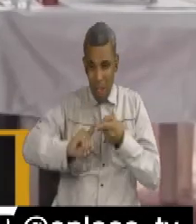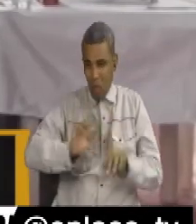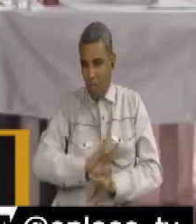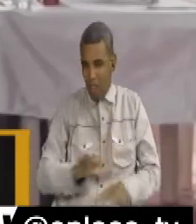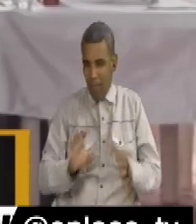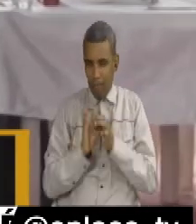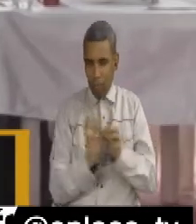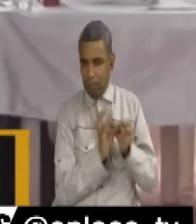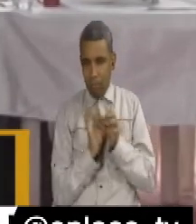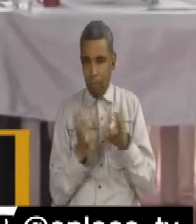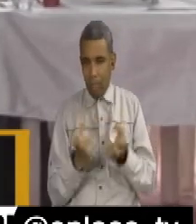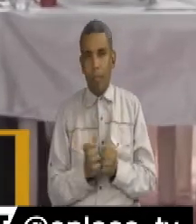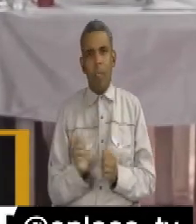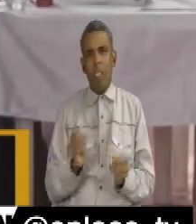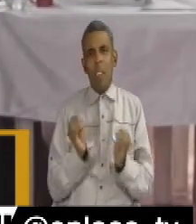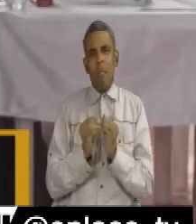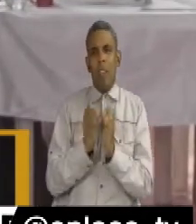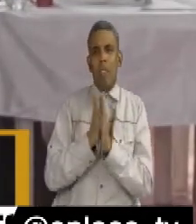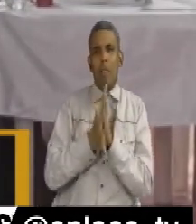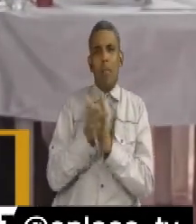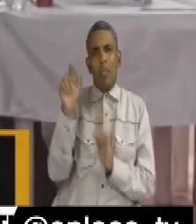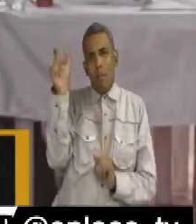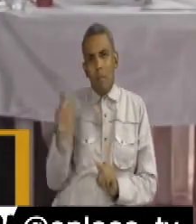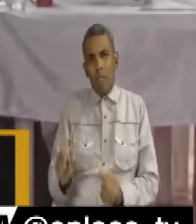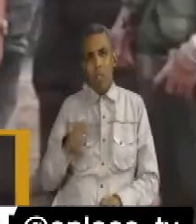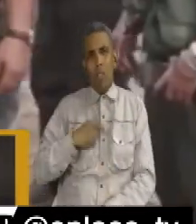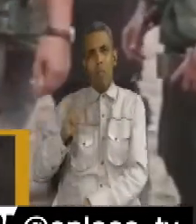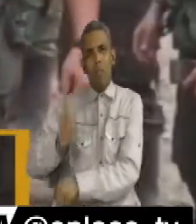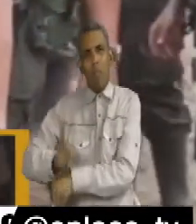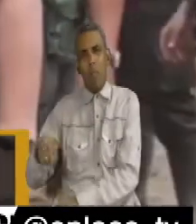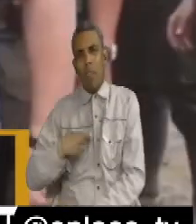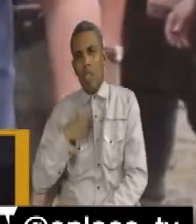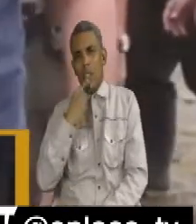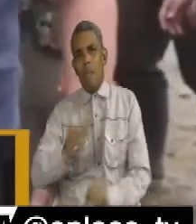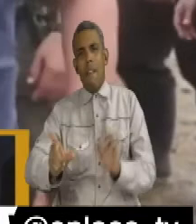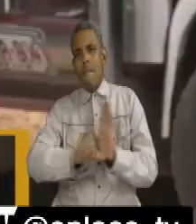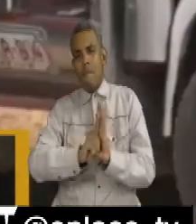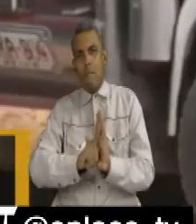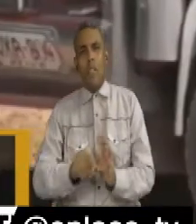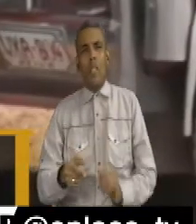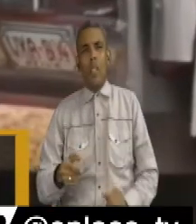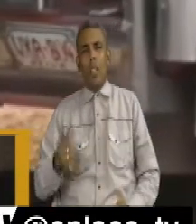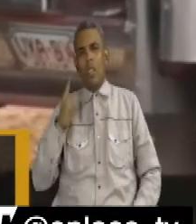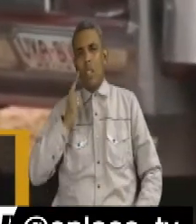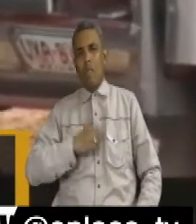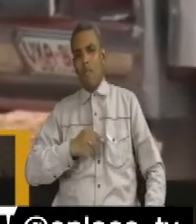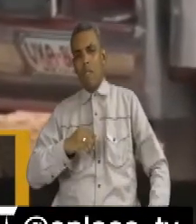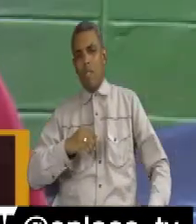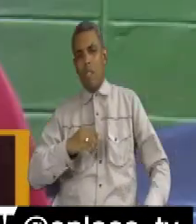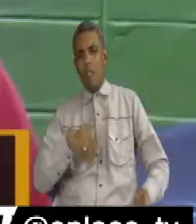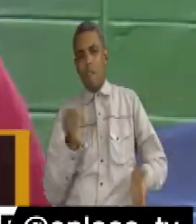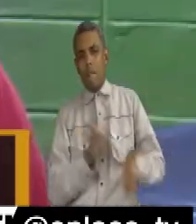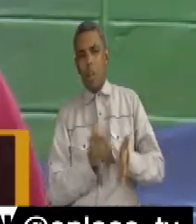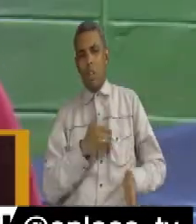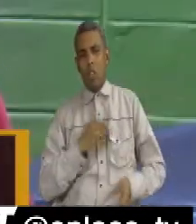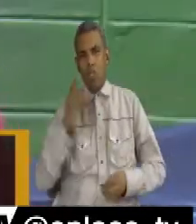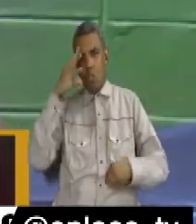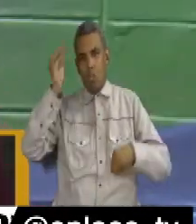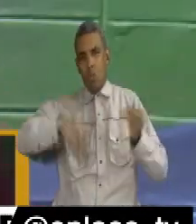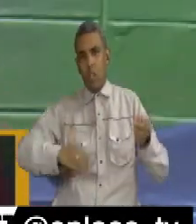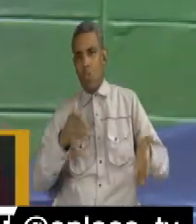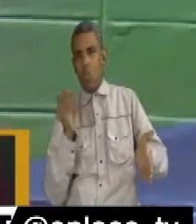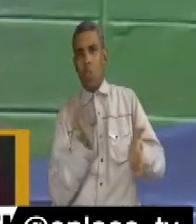humanos hizo mención al fiscal general y su oposición a decretos ley para la implementación, especialmente sobre financiación de las FARC. Pues como